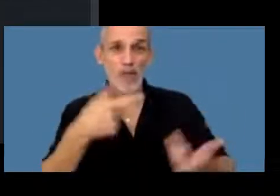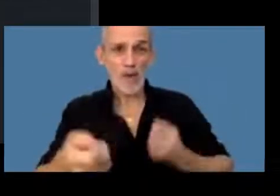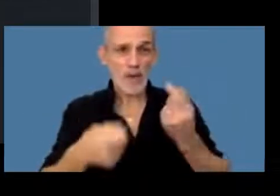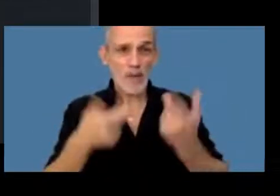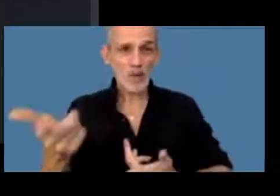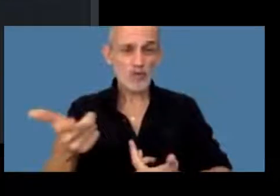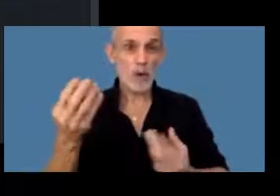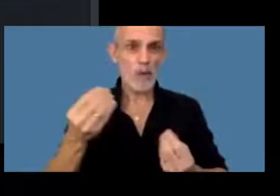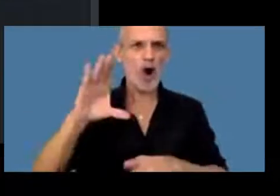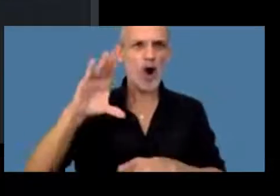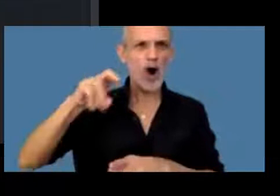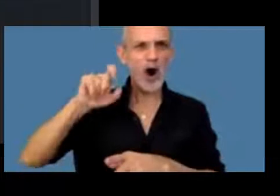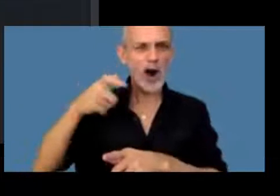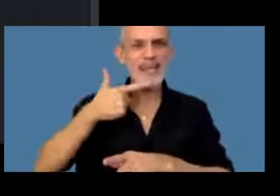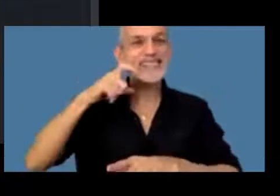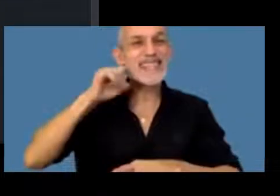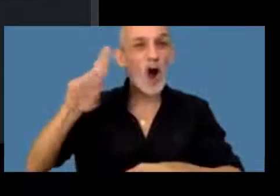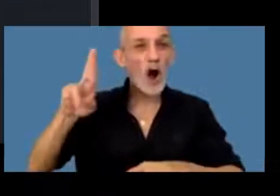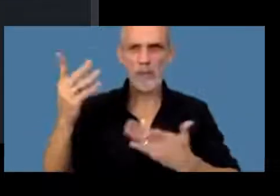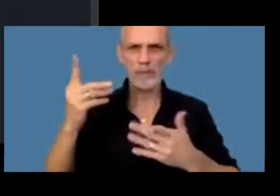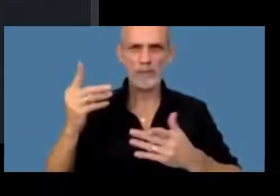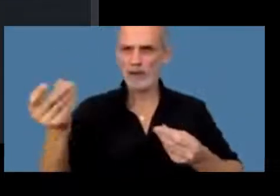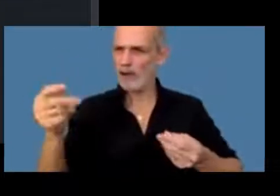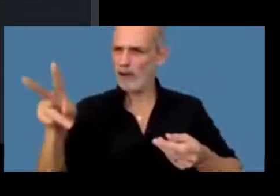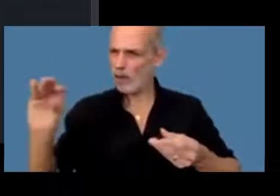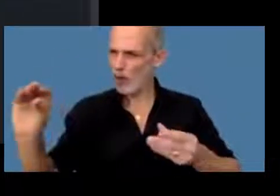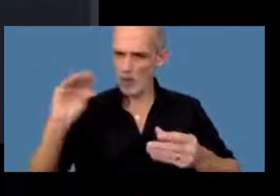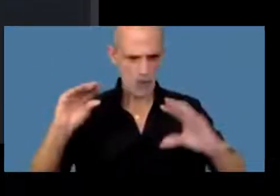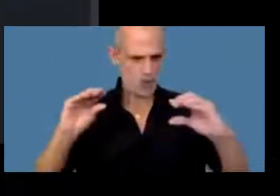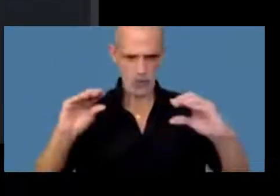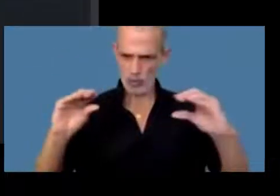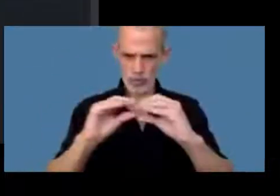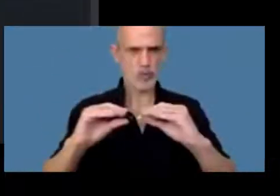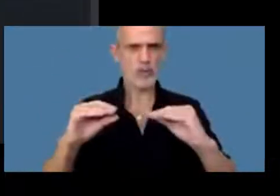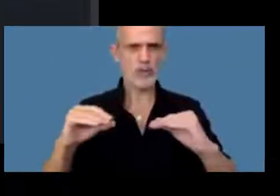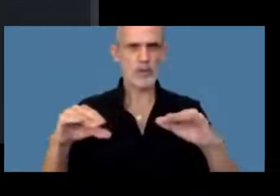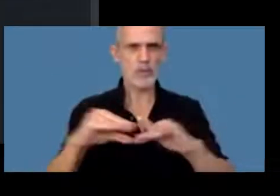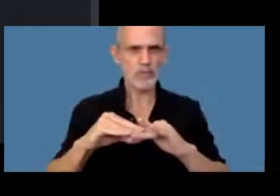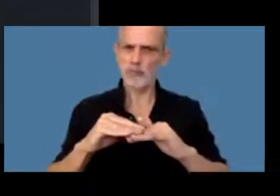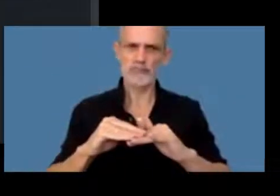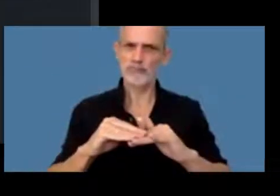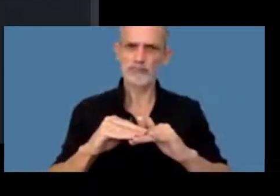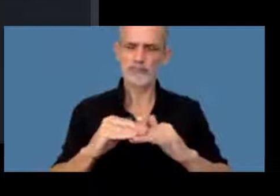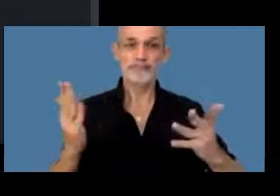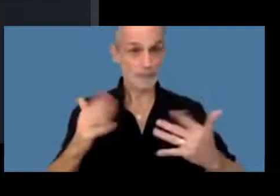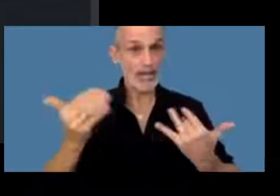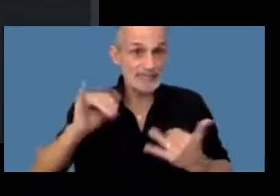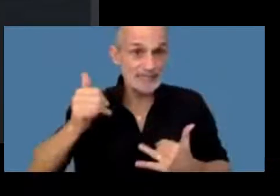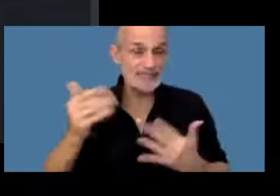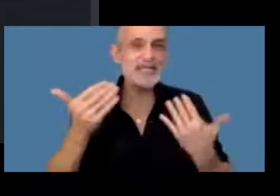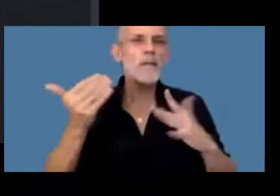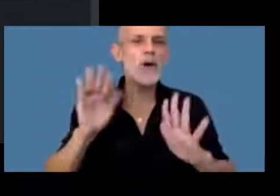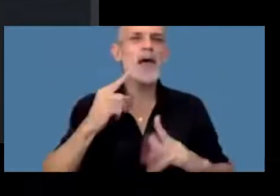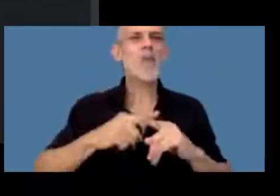permitía compensarlo contra otras retenciones del sistema de proveedores, por ejemplo. Sí se podía hacer por vía de